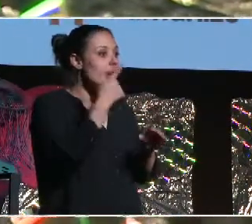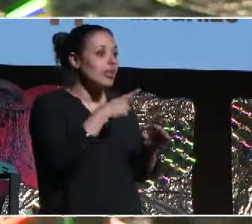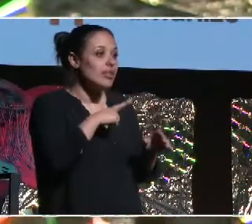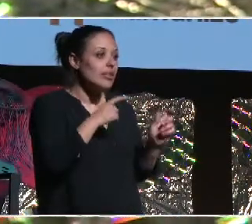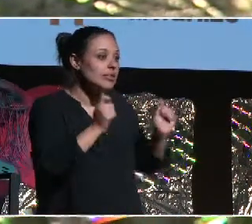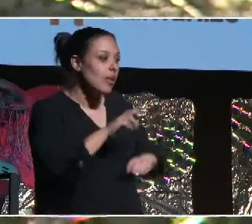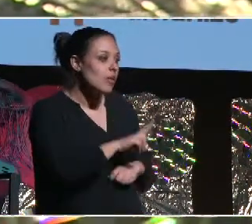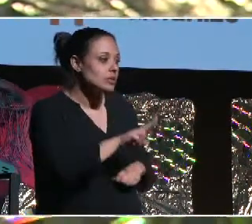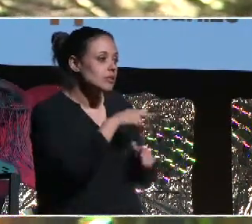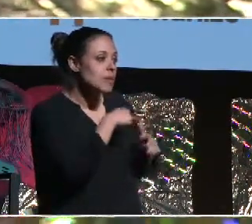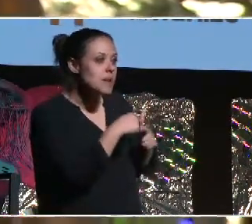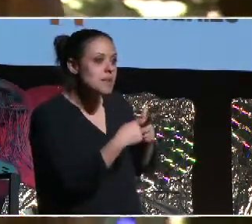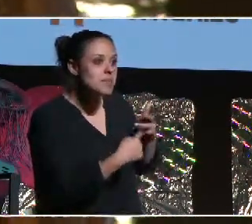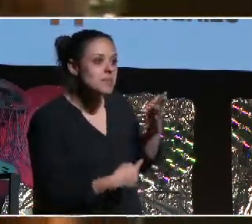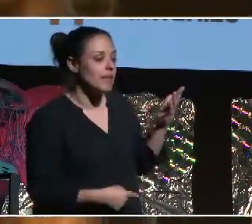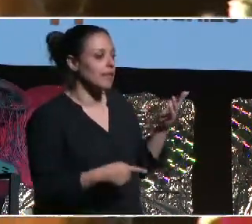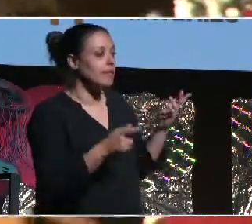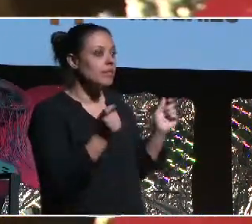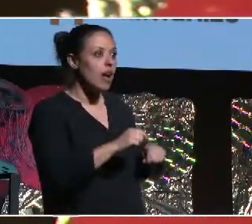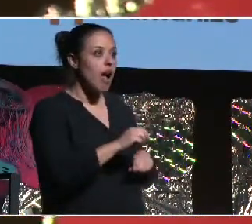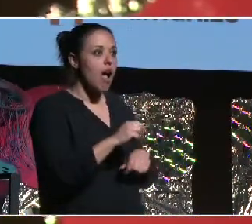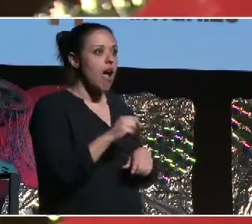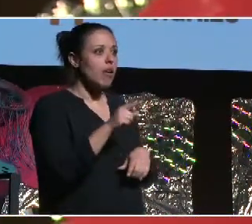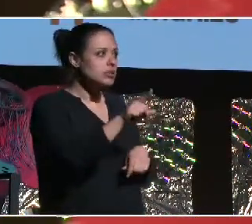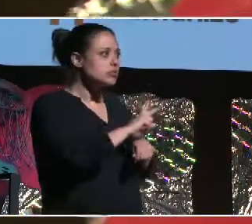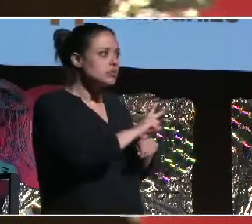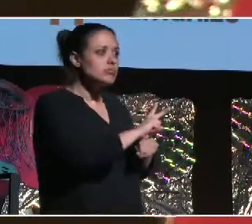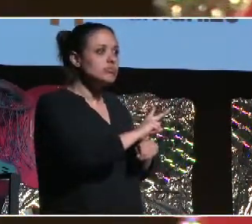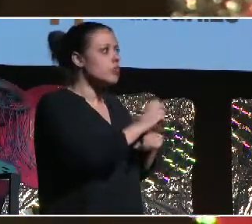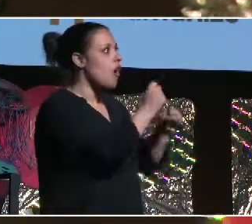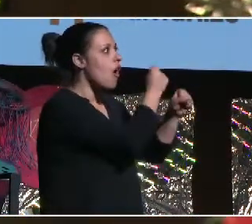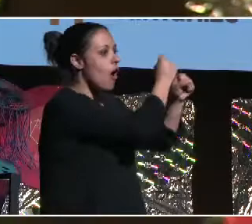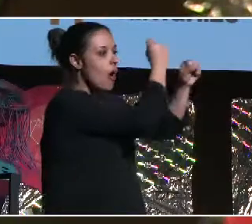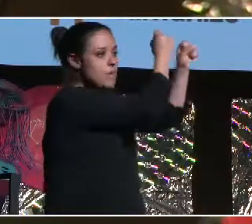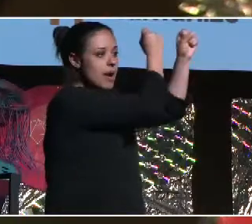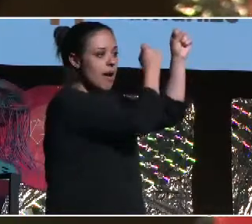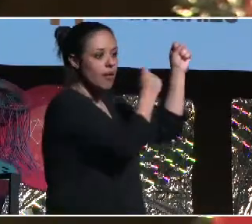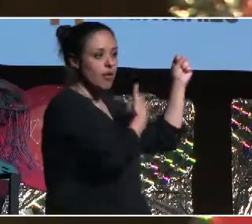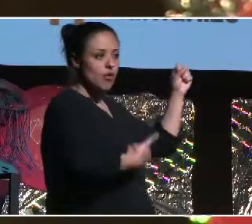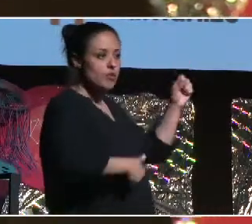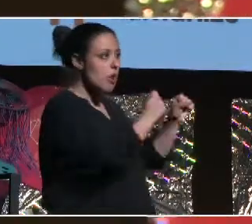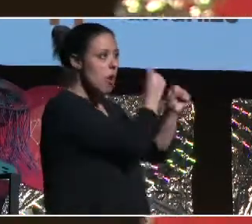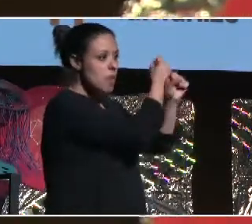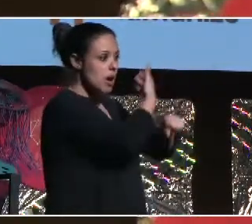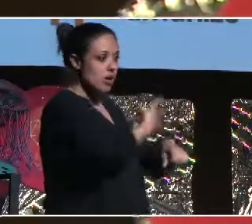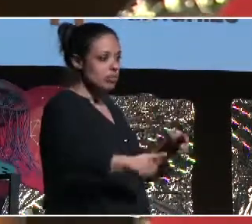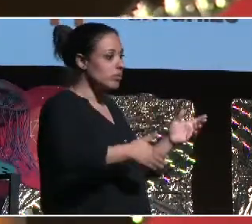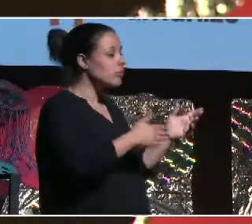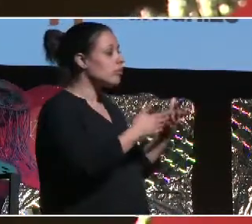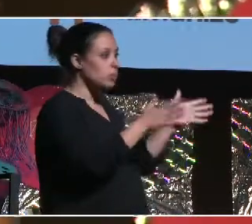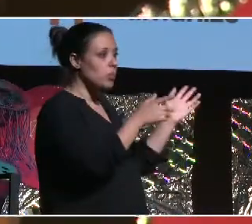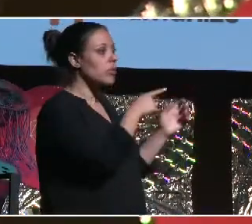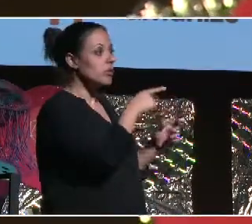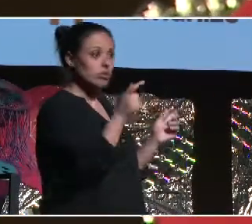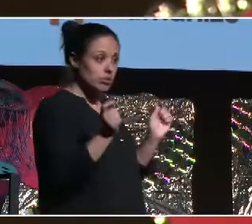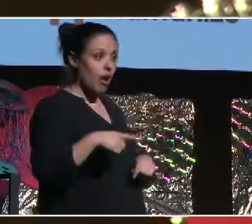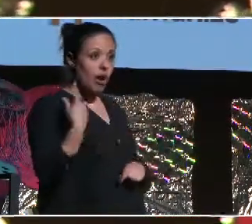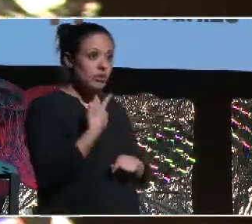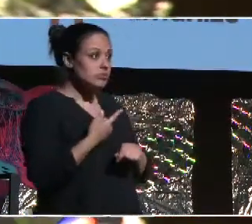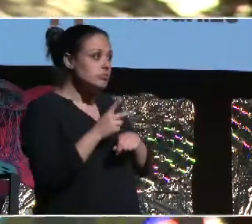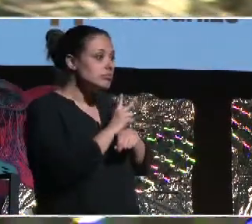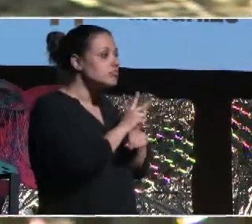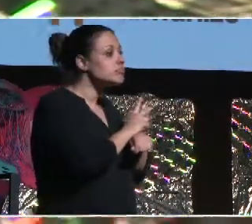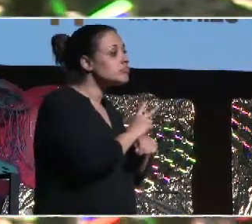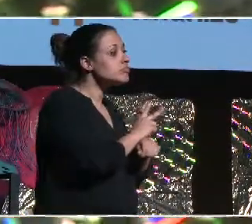los ciudadanos pueden monitorear la obra pública. En Argentina hay un proyecto muy conocido que se llama Caminos de la Villa, donde la gente